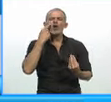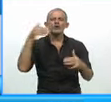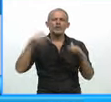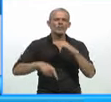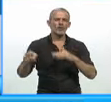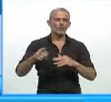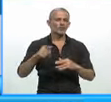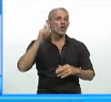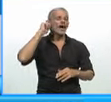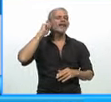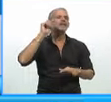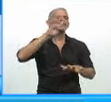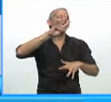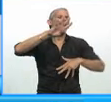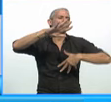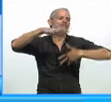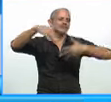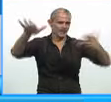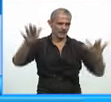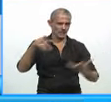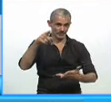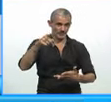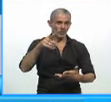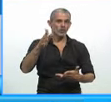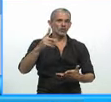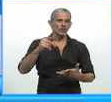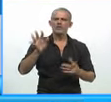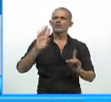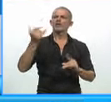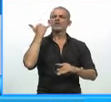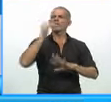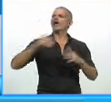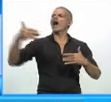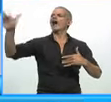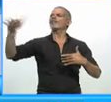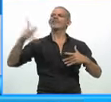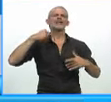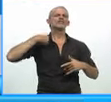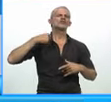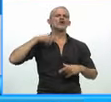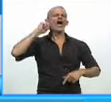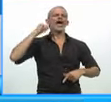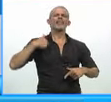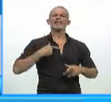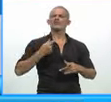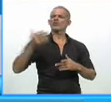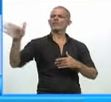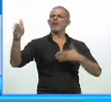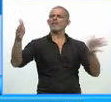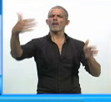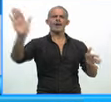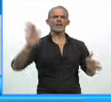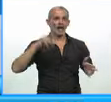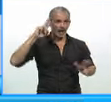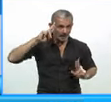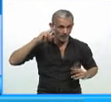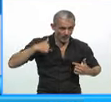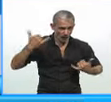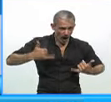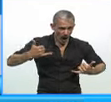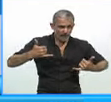los 50 y pico, Santiago, decís, salgan de aquí, meto mi barco, aquí estoy yo. ¿Se impone ese respeto de